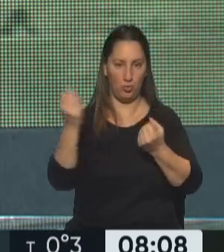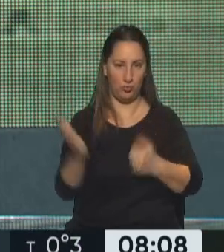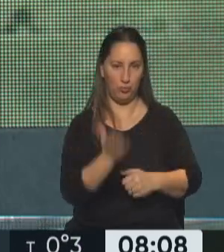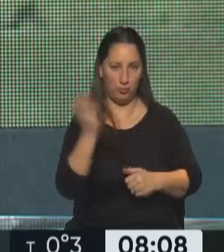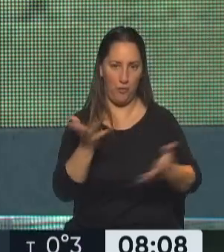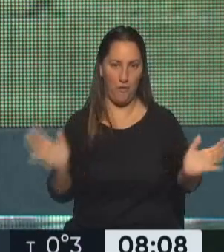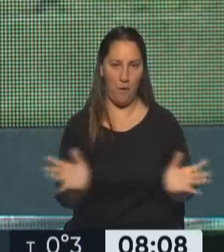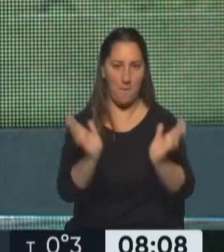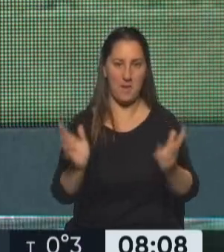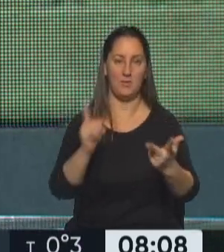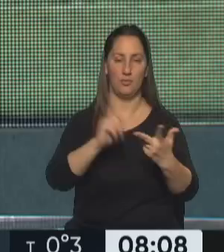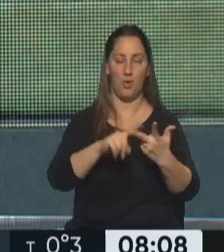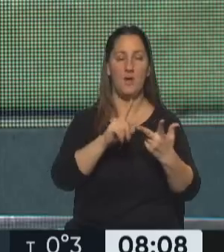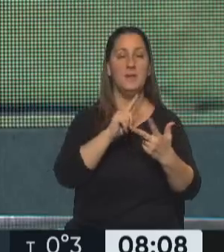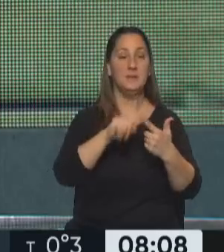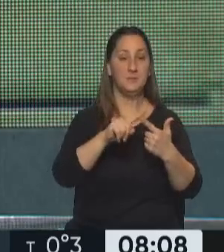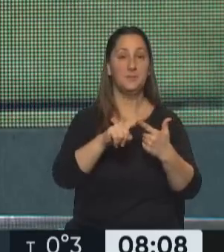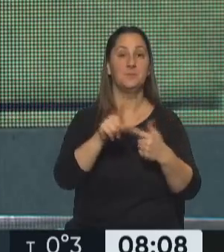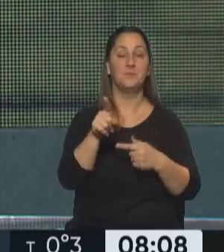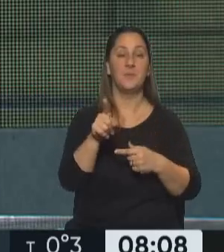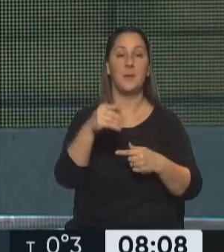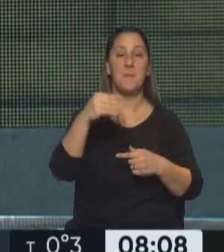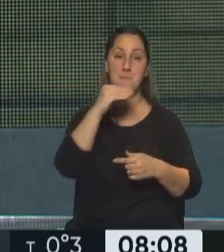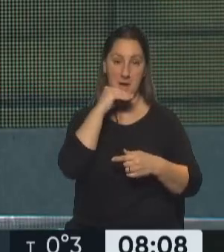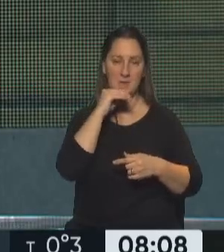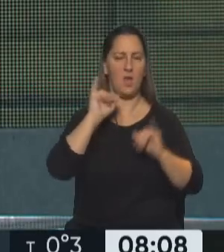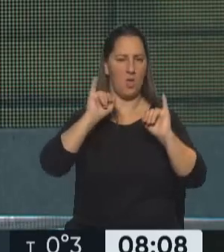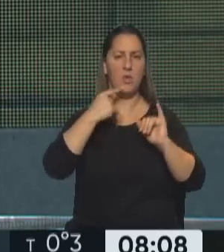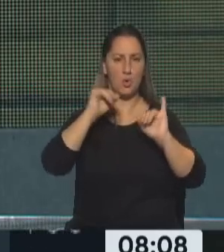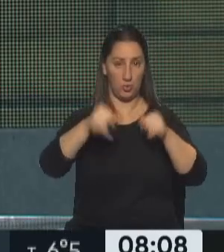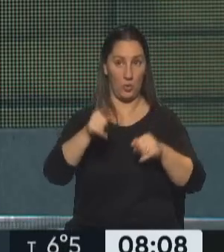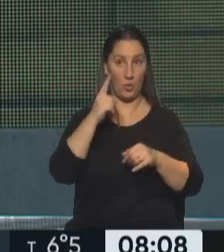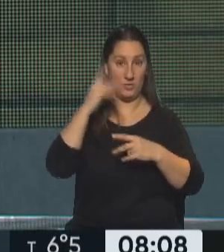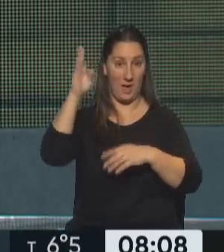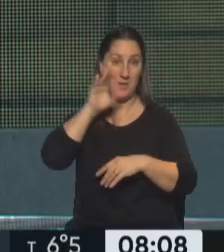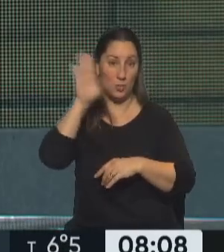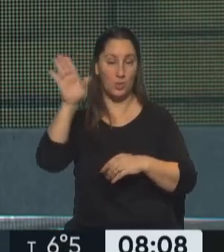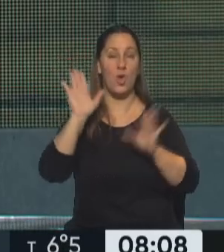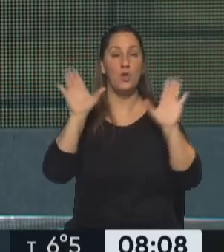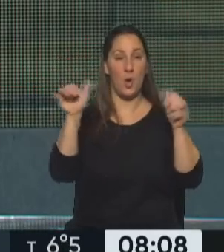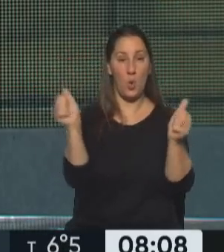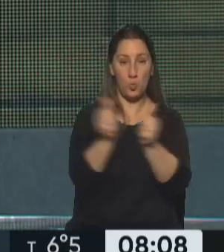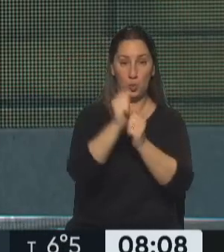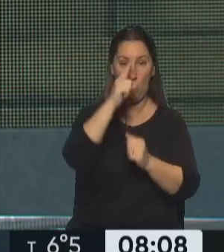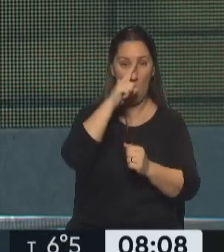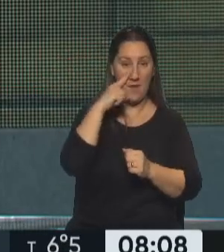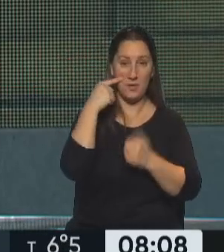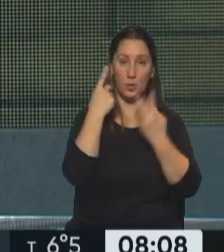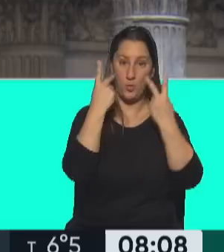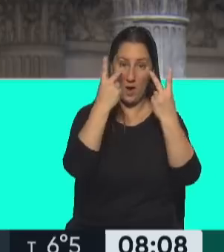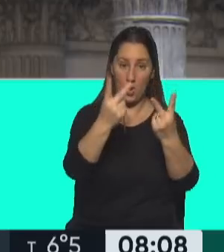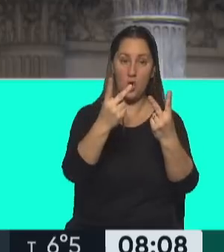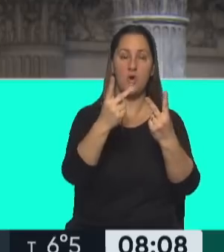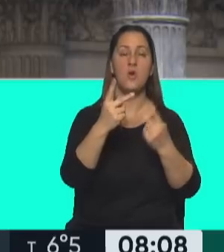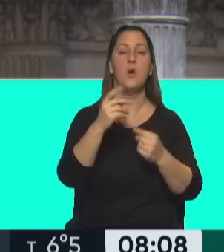iniciativas que se comprometió el propio Sergio Massa en los Estados Unidos, en Los Ángeles, junto a Alberto Fernández, reuniéndose